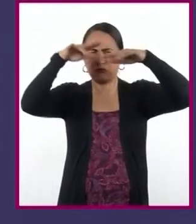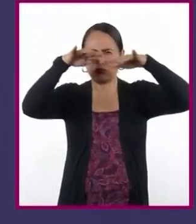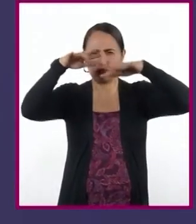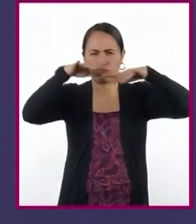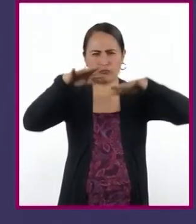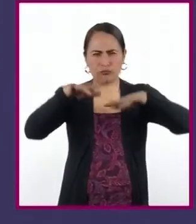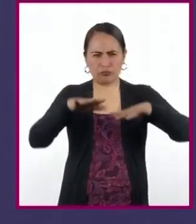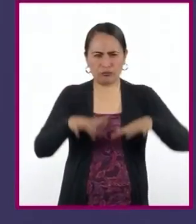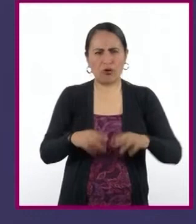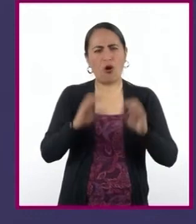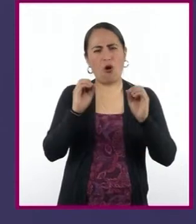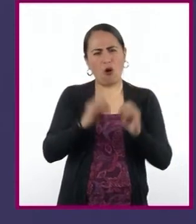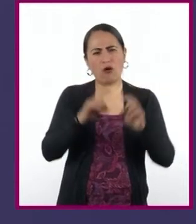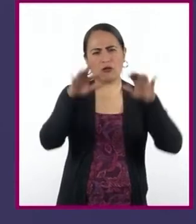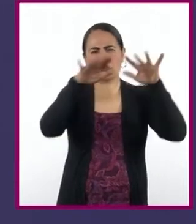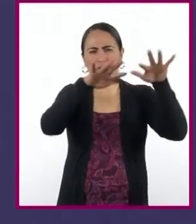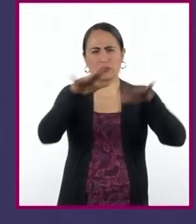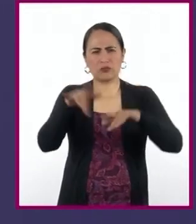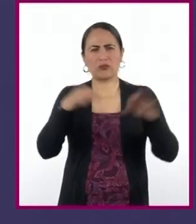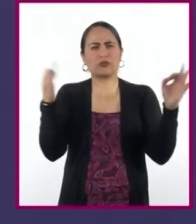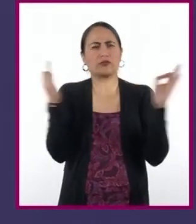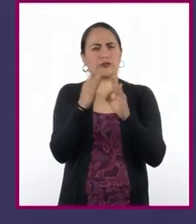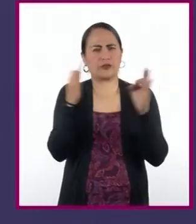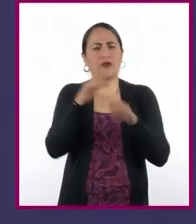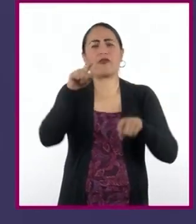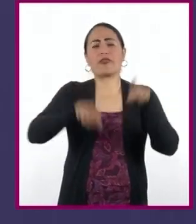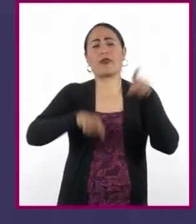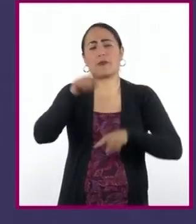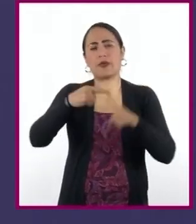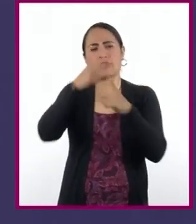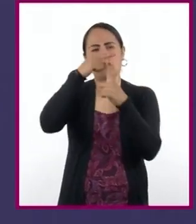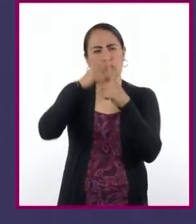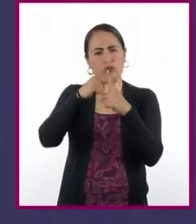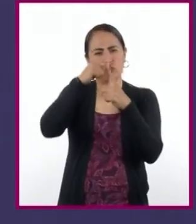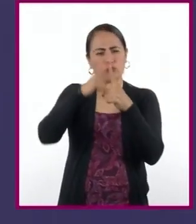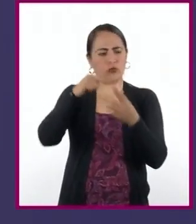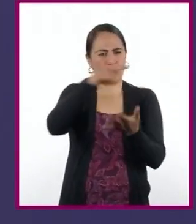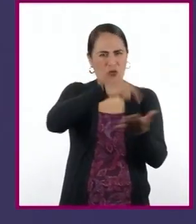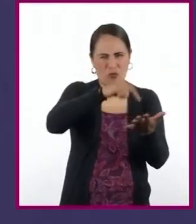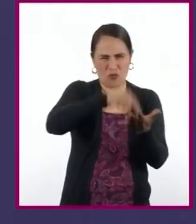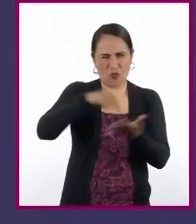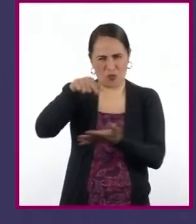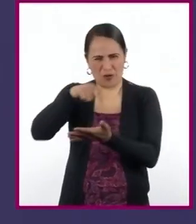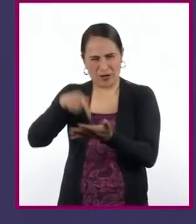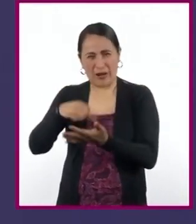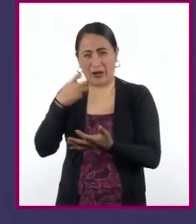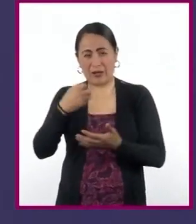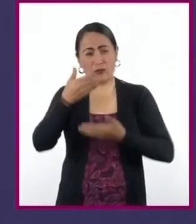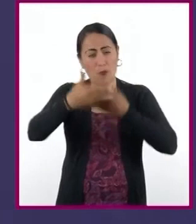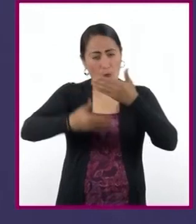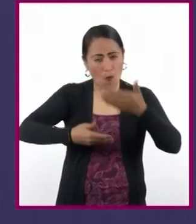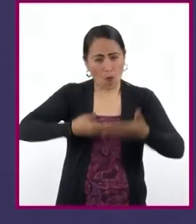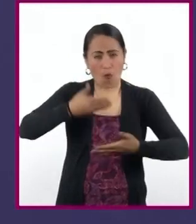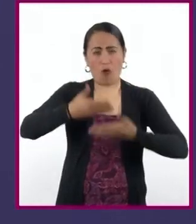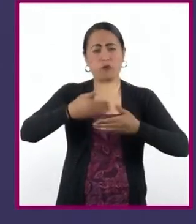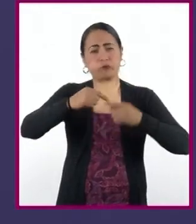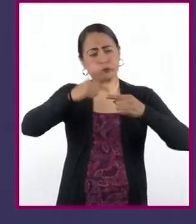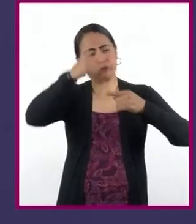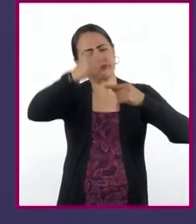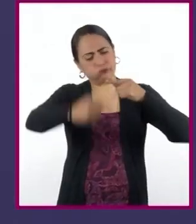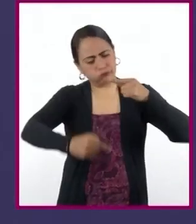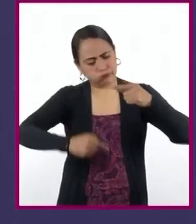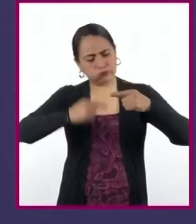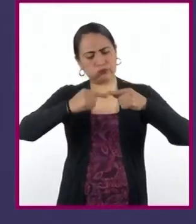forma de lluvia o nieve, según sea la temperatura del lugar. Este proceso se repite, por eso se